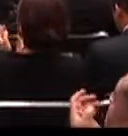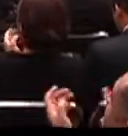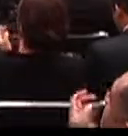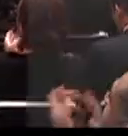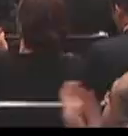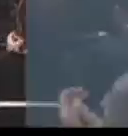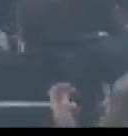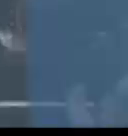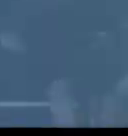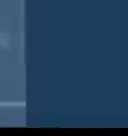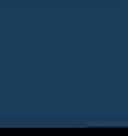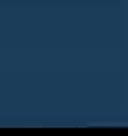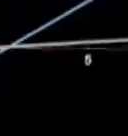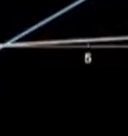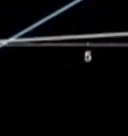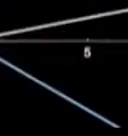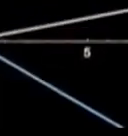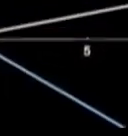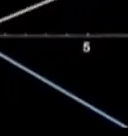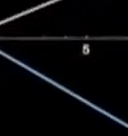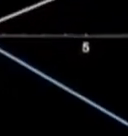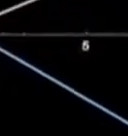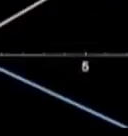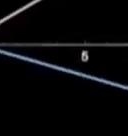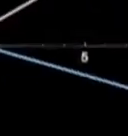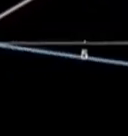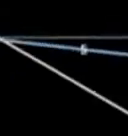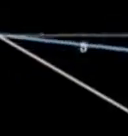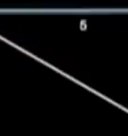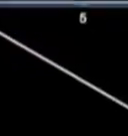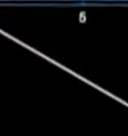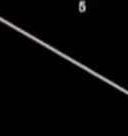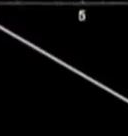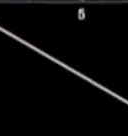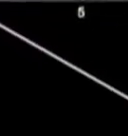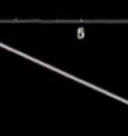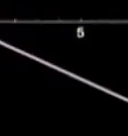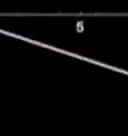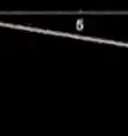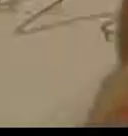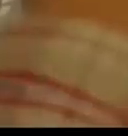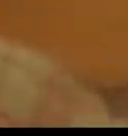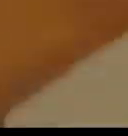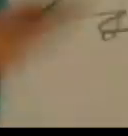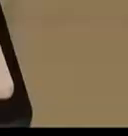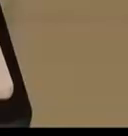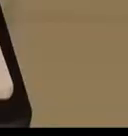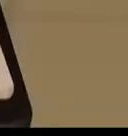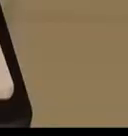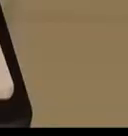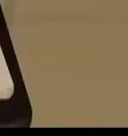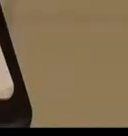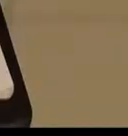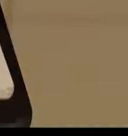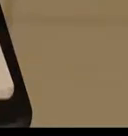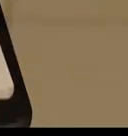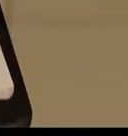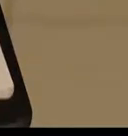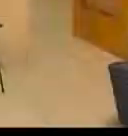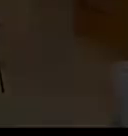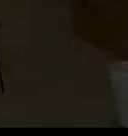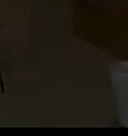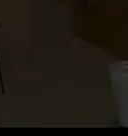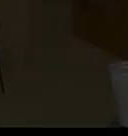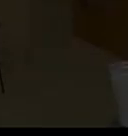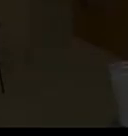el país. También nos visita Omar Ibargüen Almogávar del Tecnológico Nacional de México, quien nos hablará de